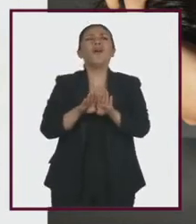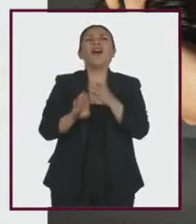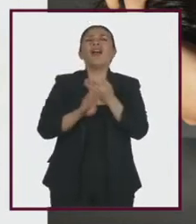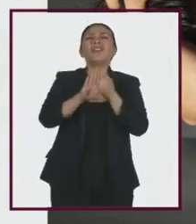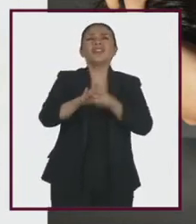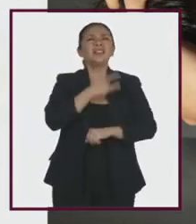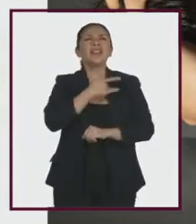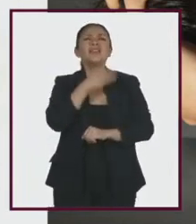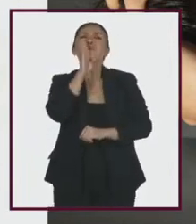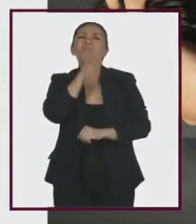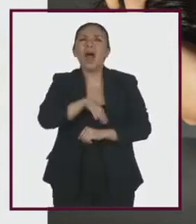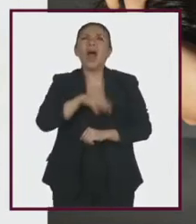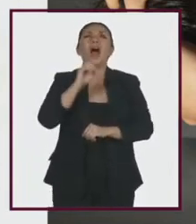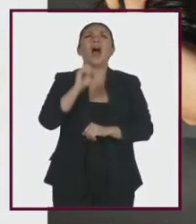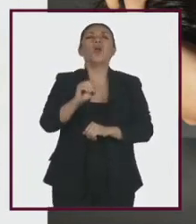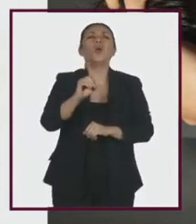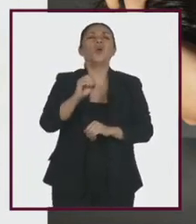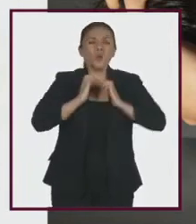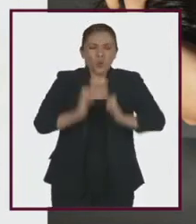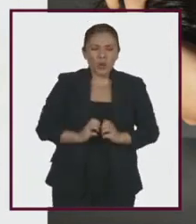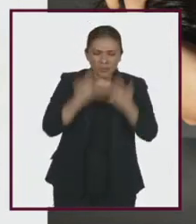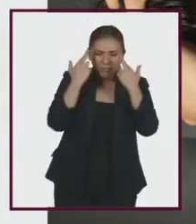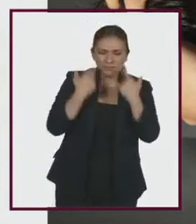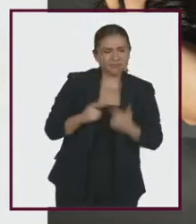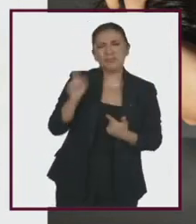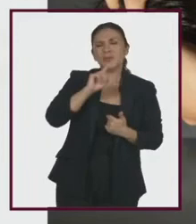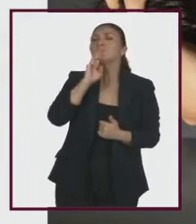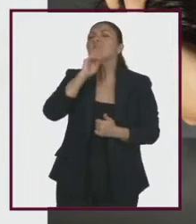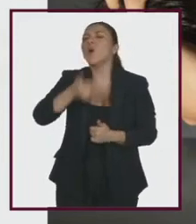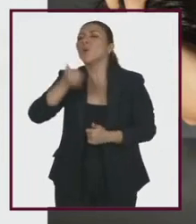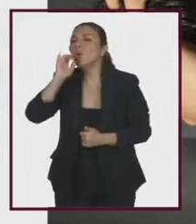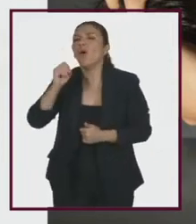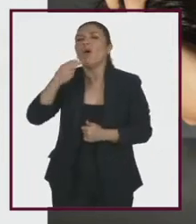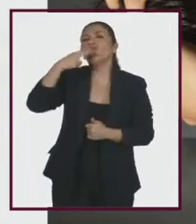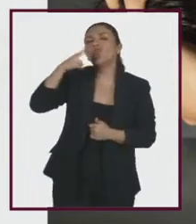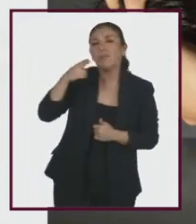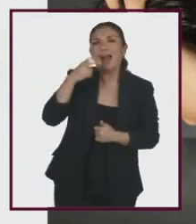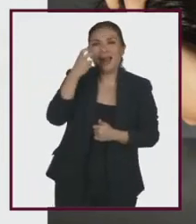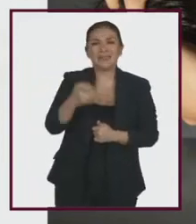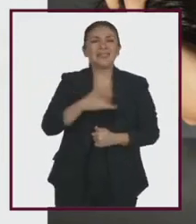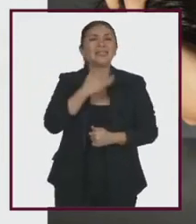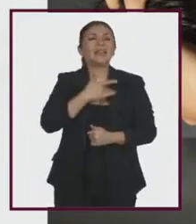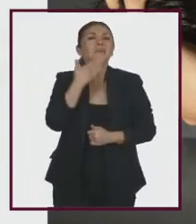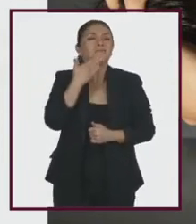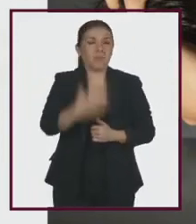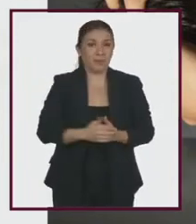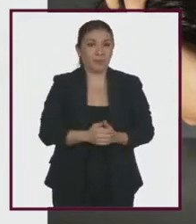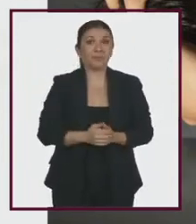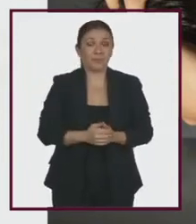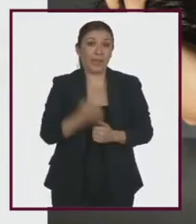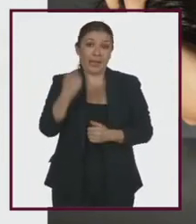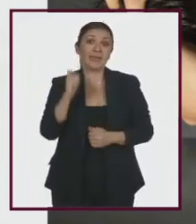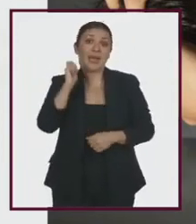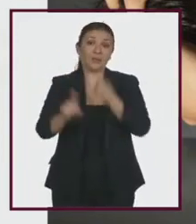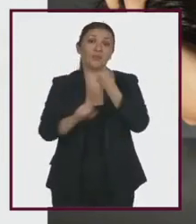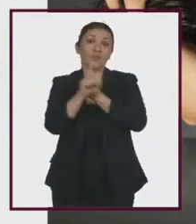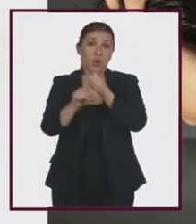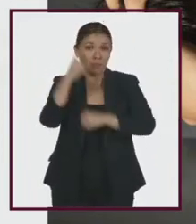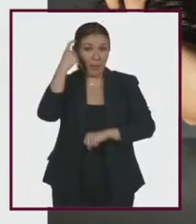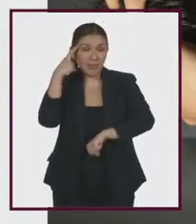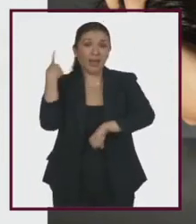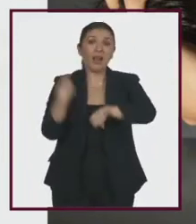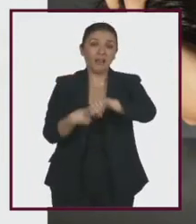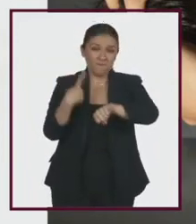de la abstinencia como tal. El no sentirse mal, así es. Y se considera un trastorno mental, una